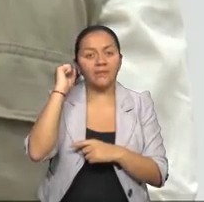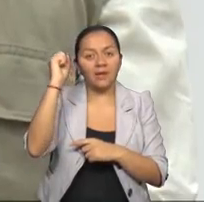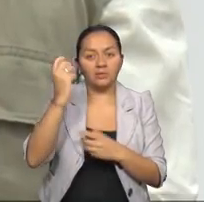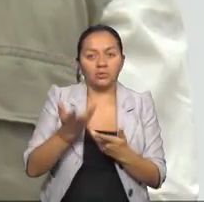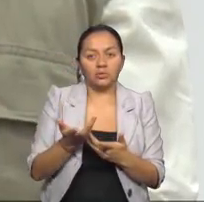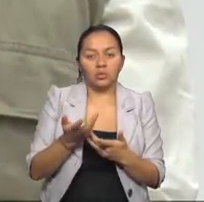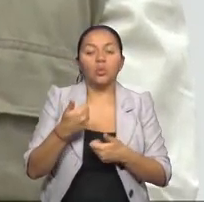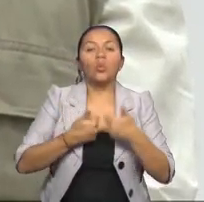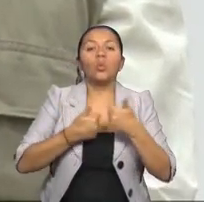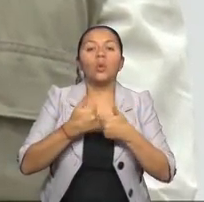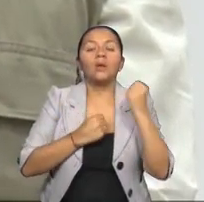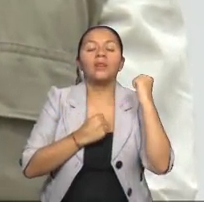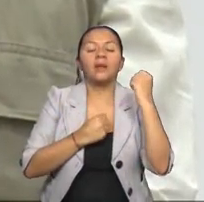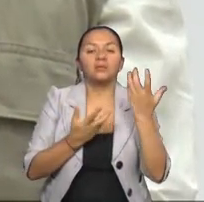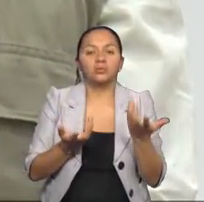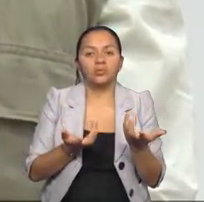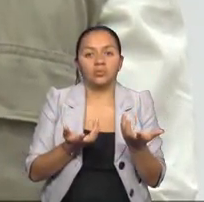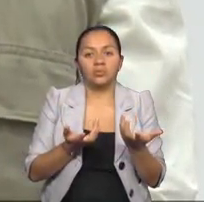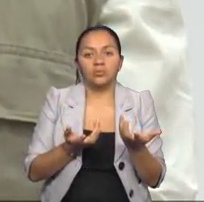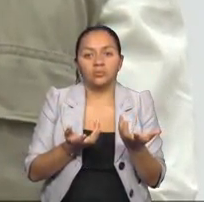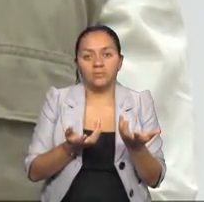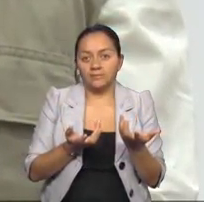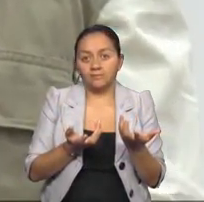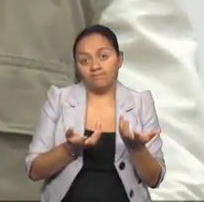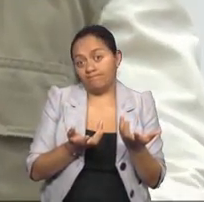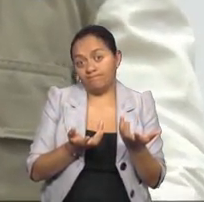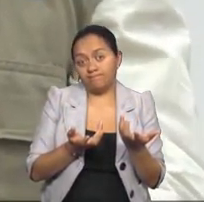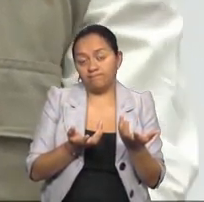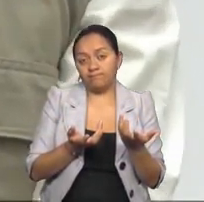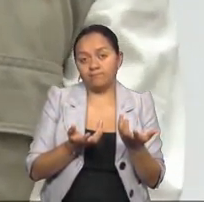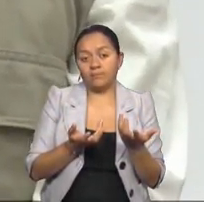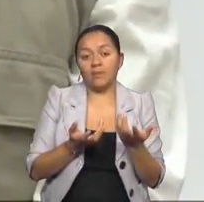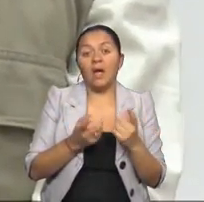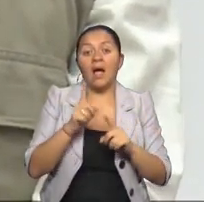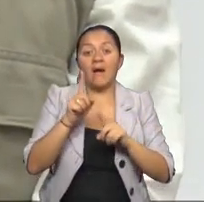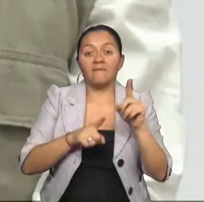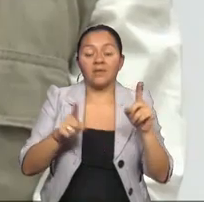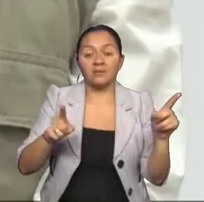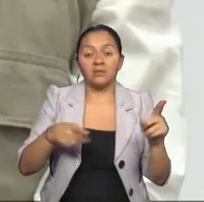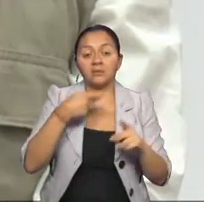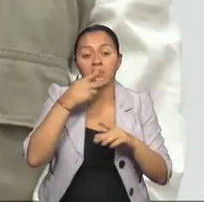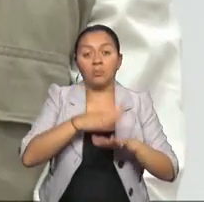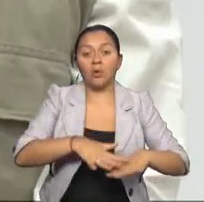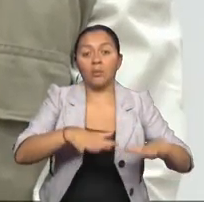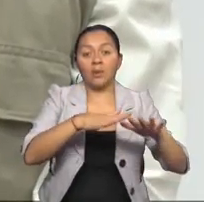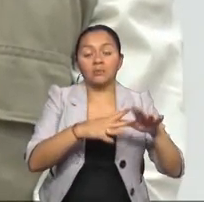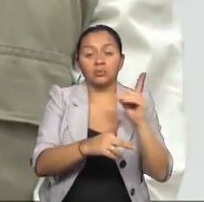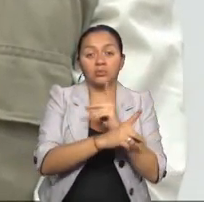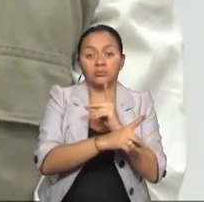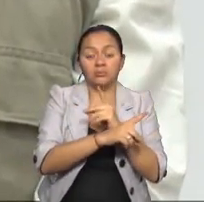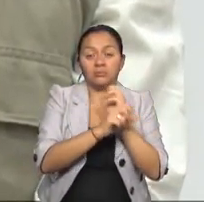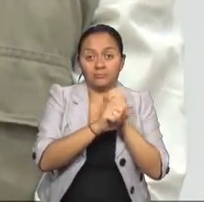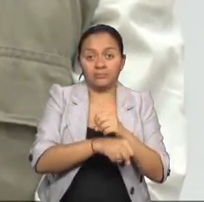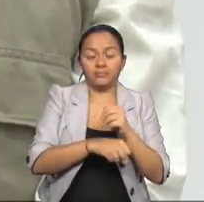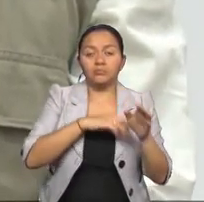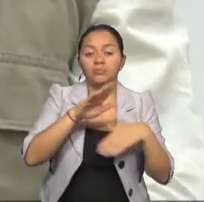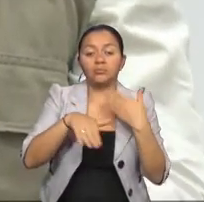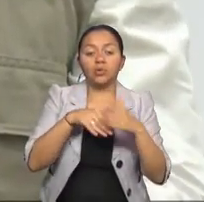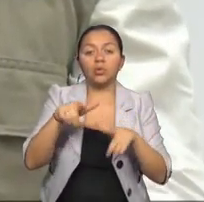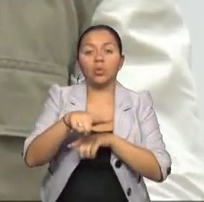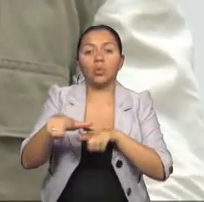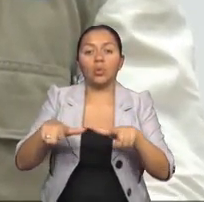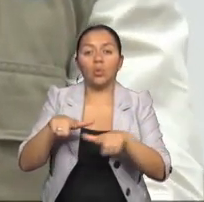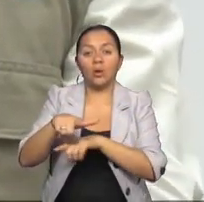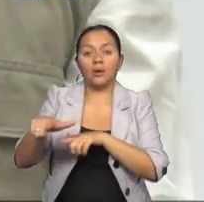tienen muchas veces esa invisibilidad de la población con discapacidad en los en los territorios